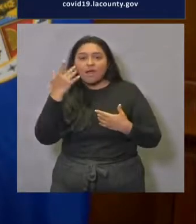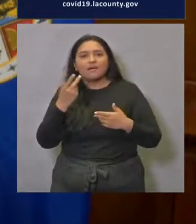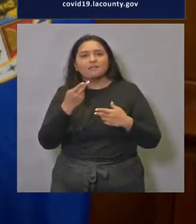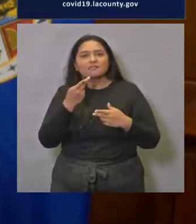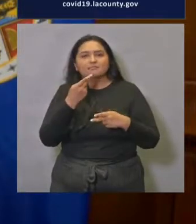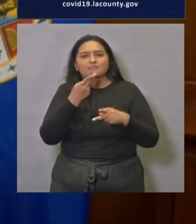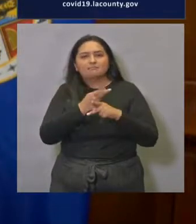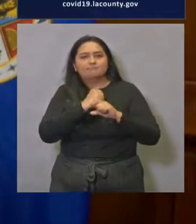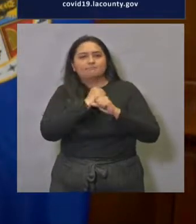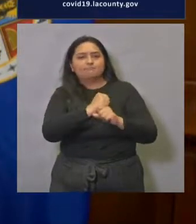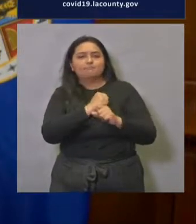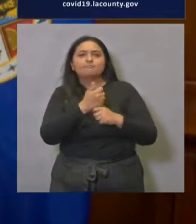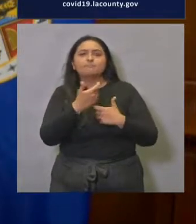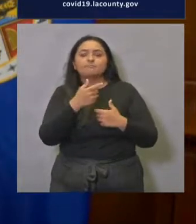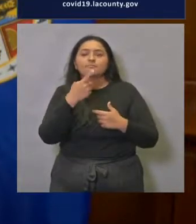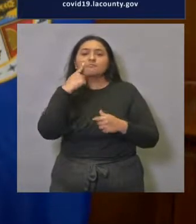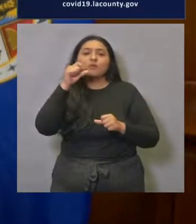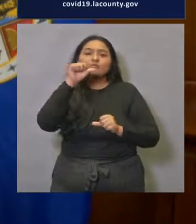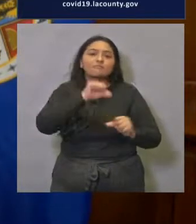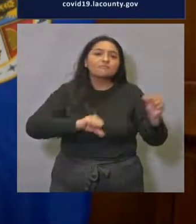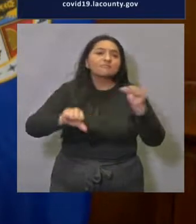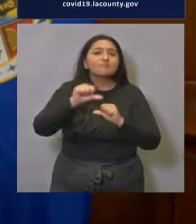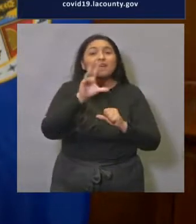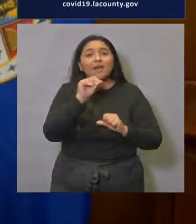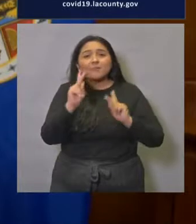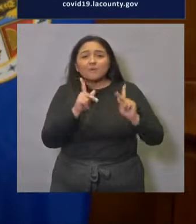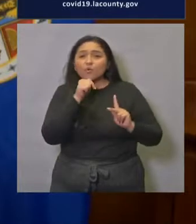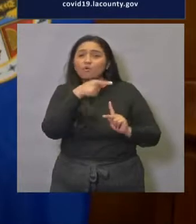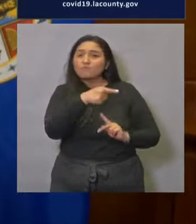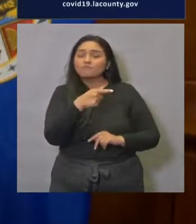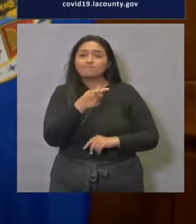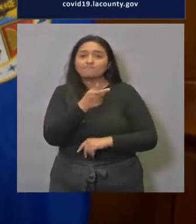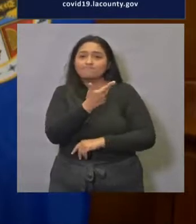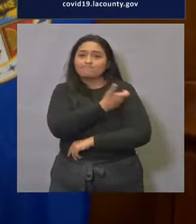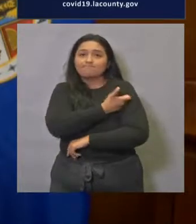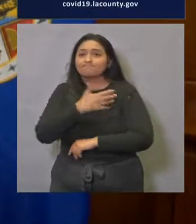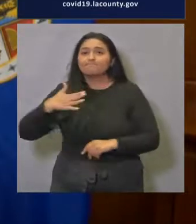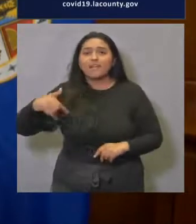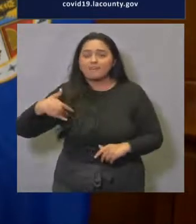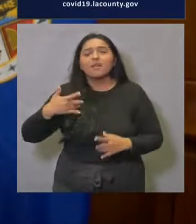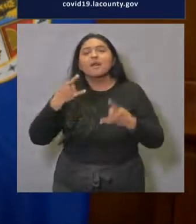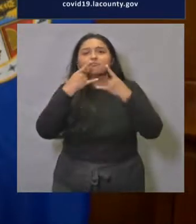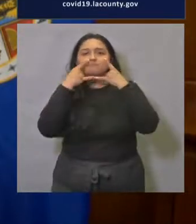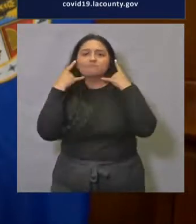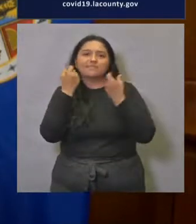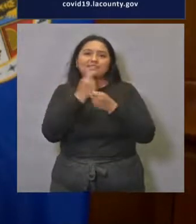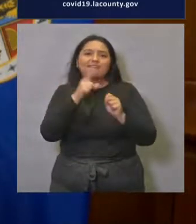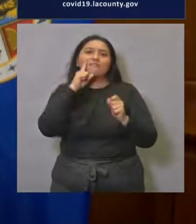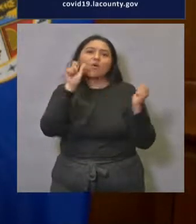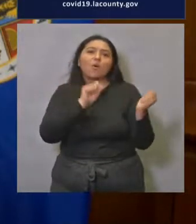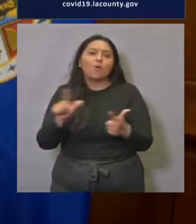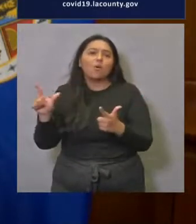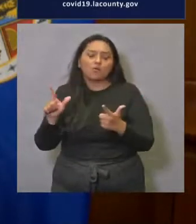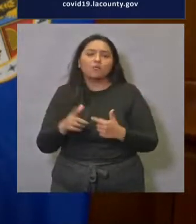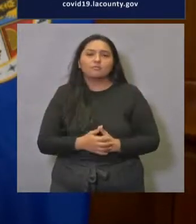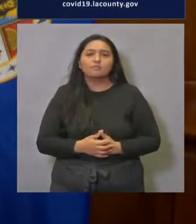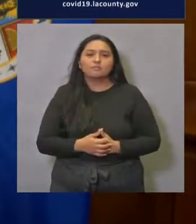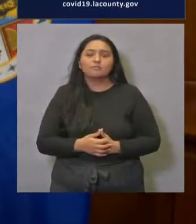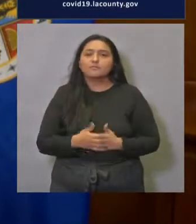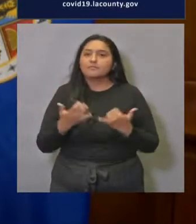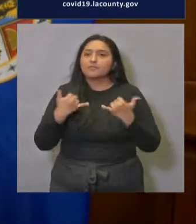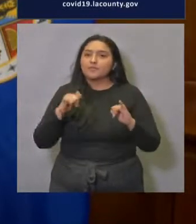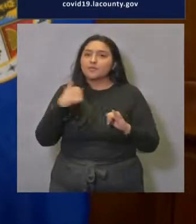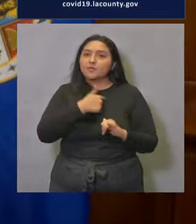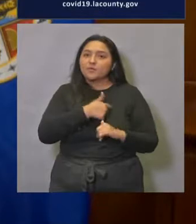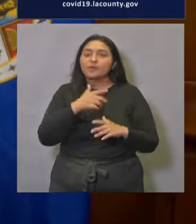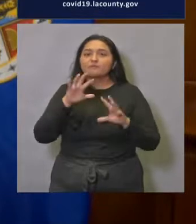estamos protegidos contra el virus. Lo bueno es que estamos abriendo acceso a las vacunas contra